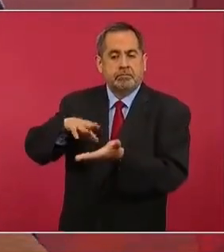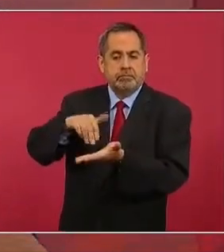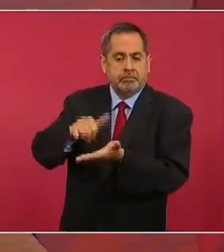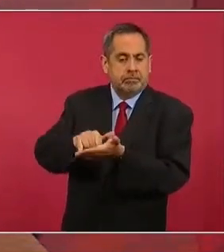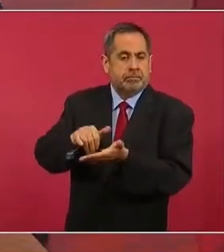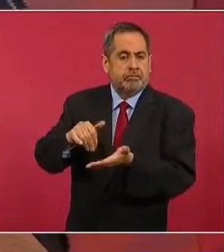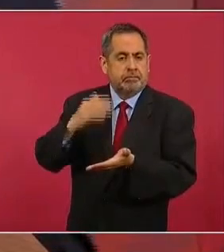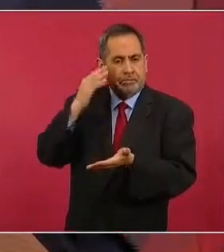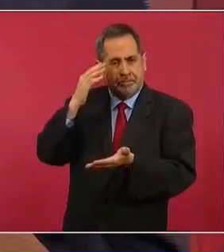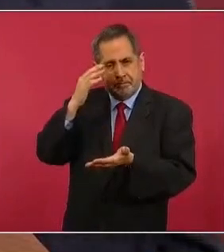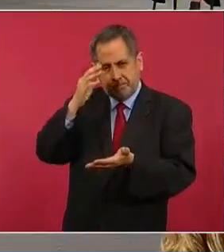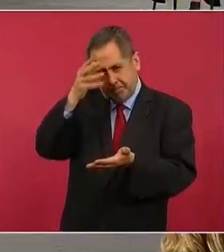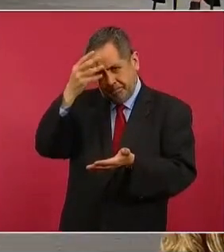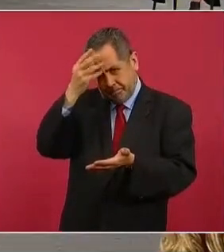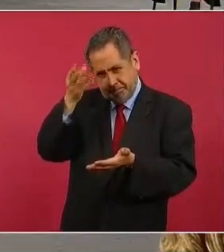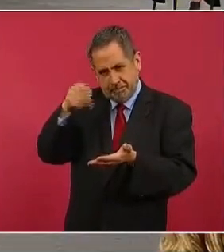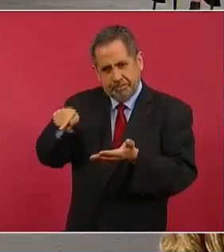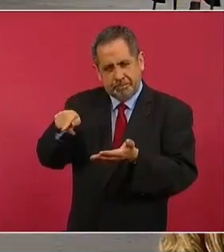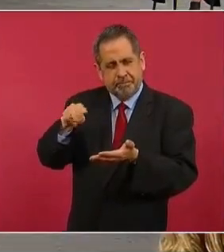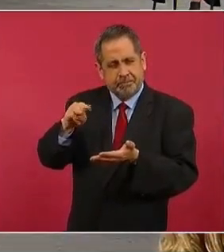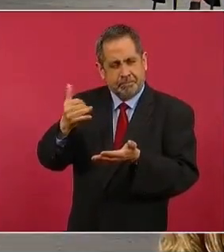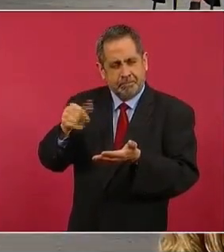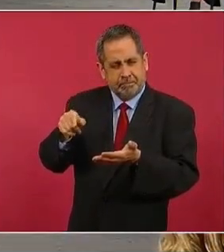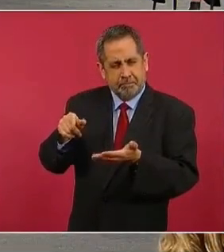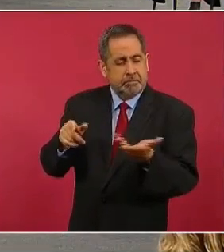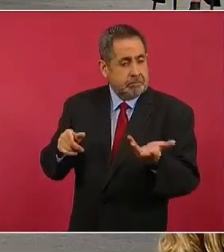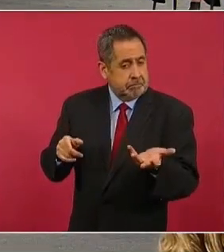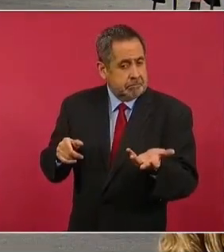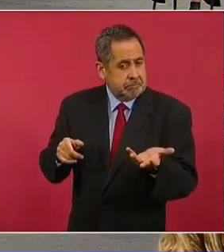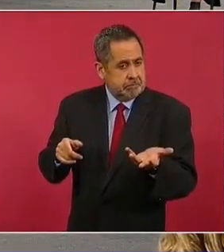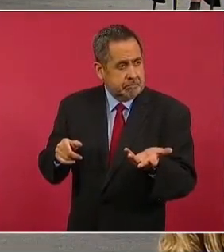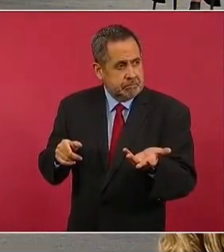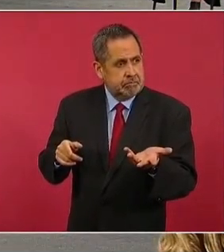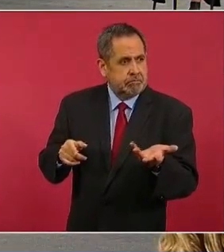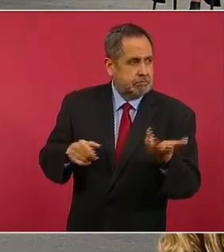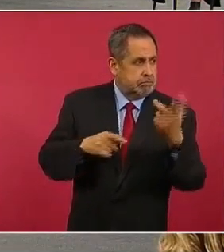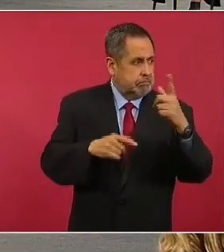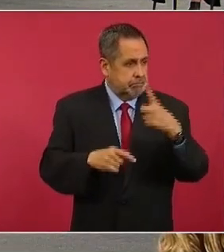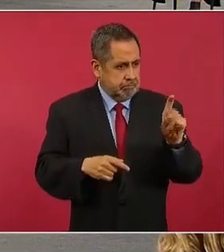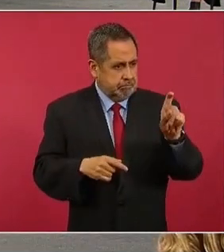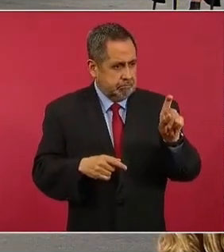Entonces, sí conviene,